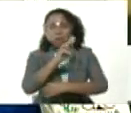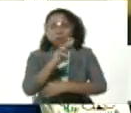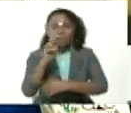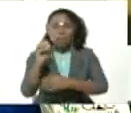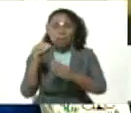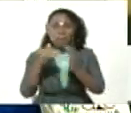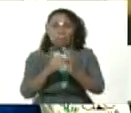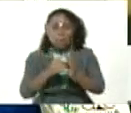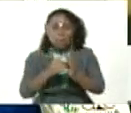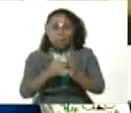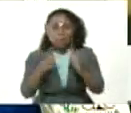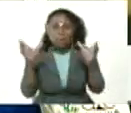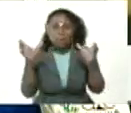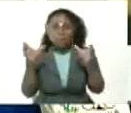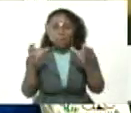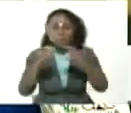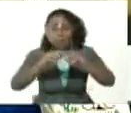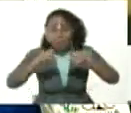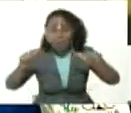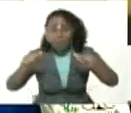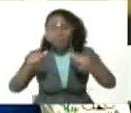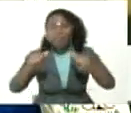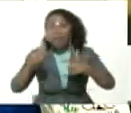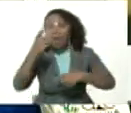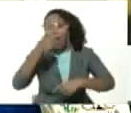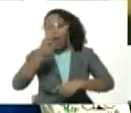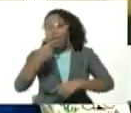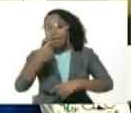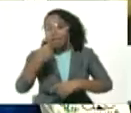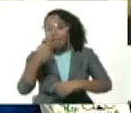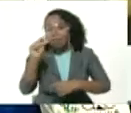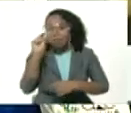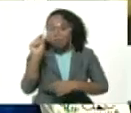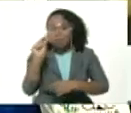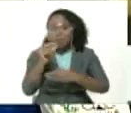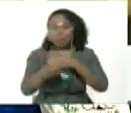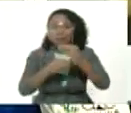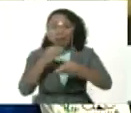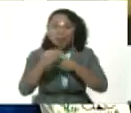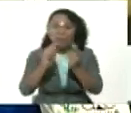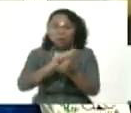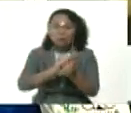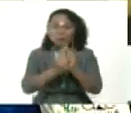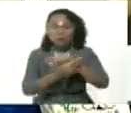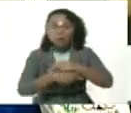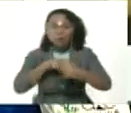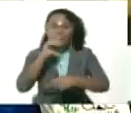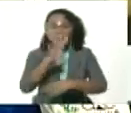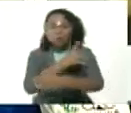6.200.000 quintales de café, de fruta de café, que se convierten en